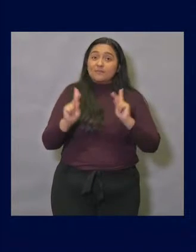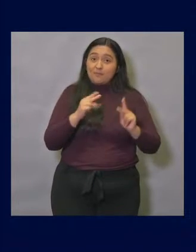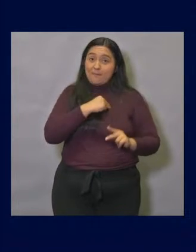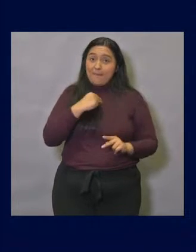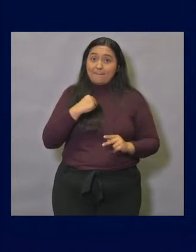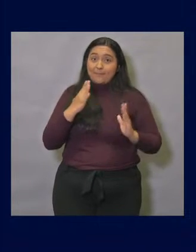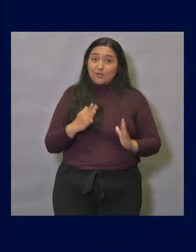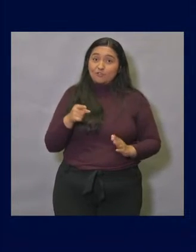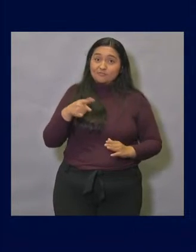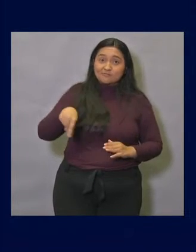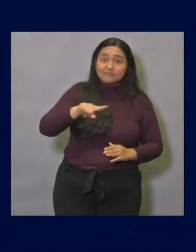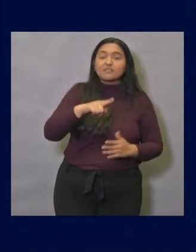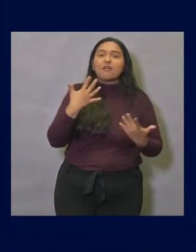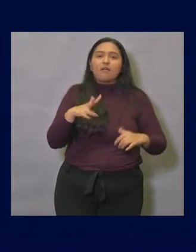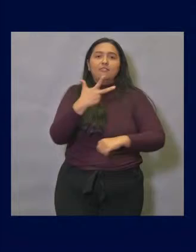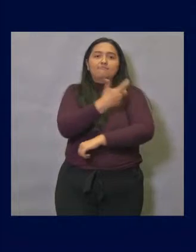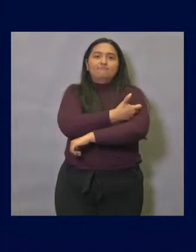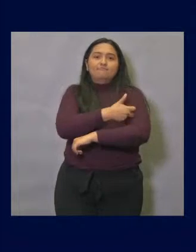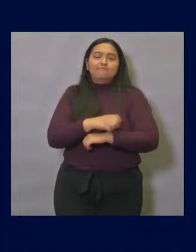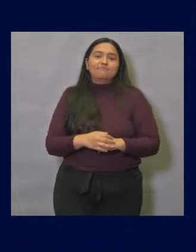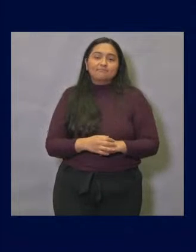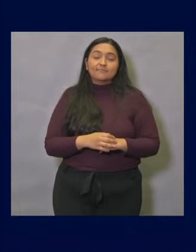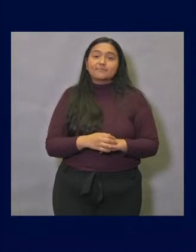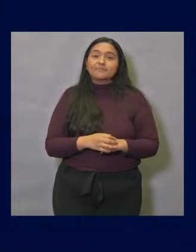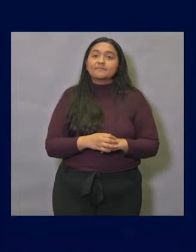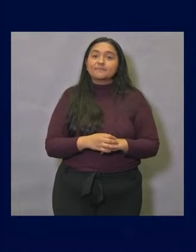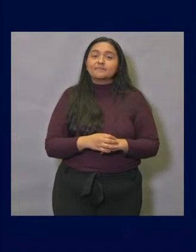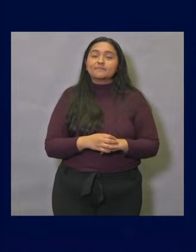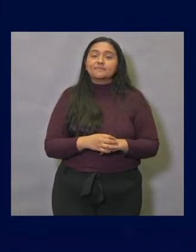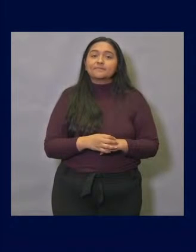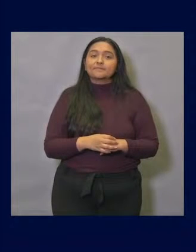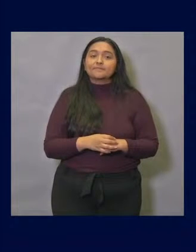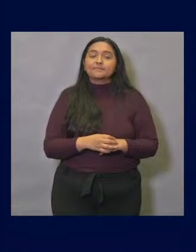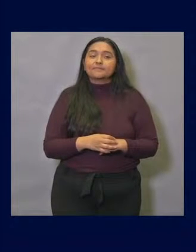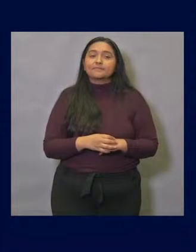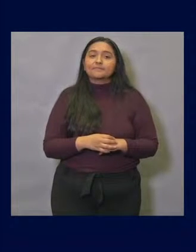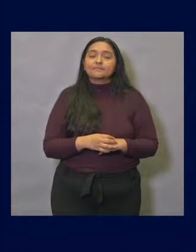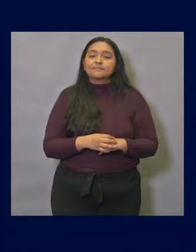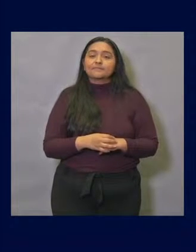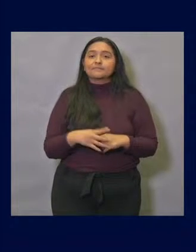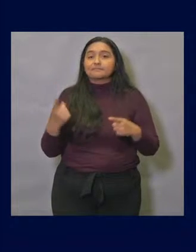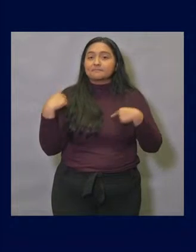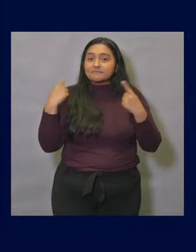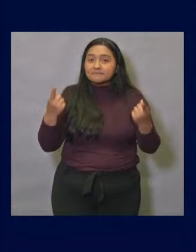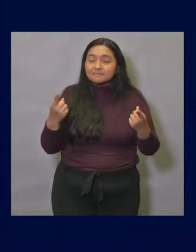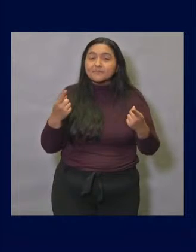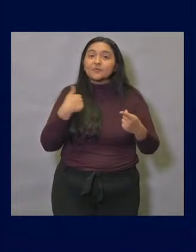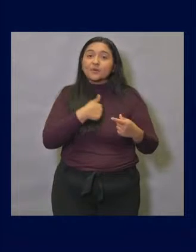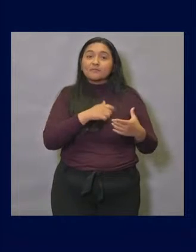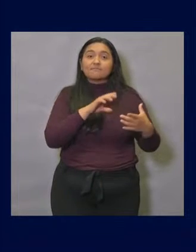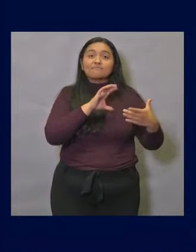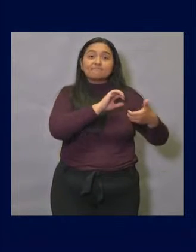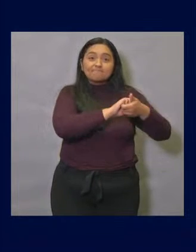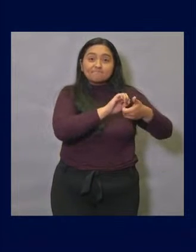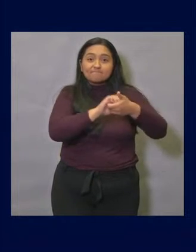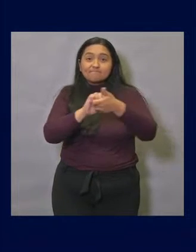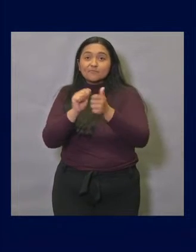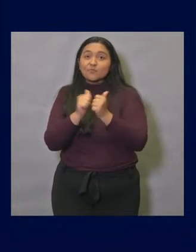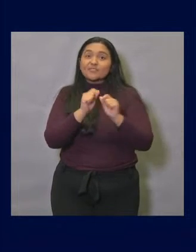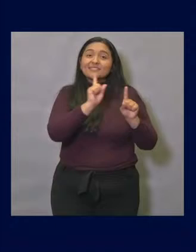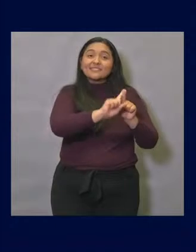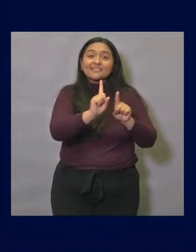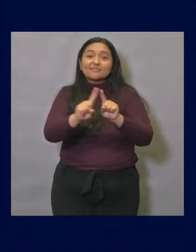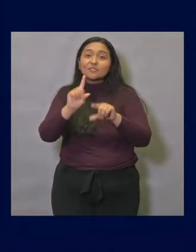habían sido vacunados. Hasta la fecha, nuestras asociaciones con organizaciones religiosas han ayudado a administrar